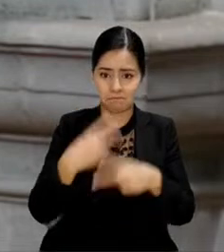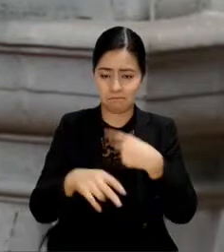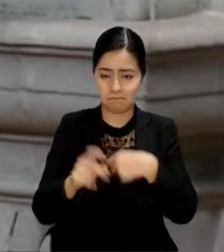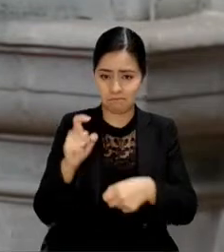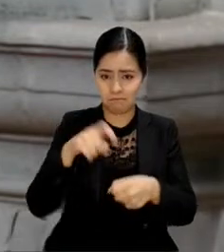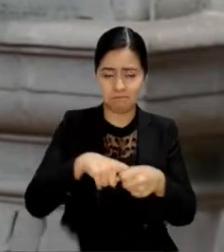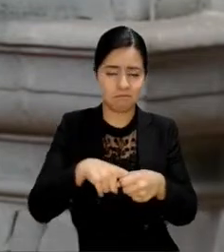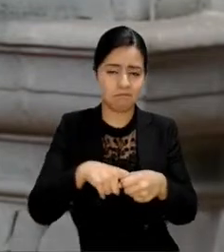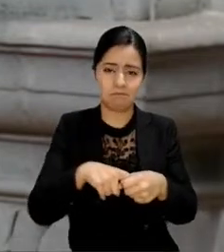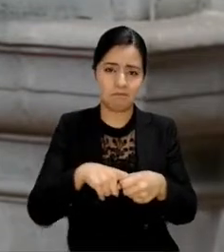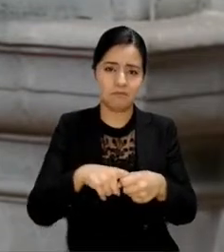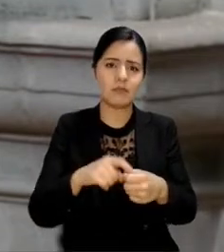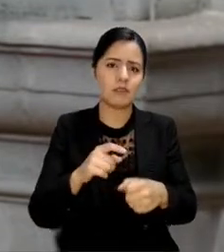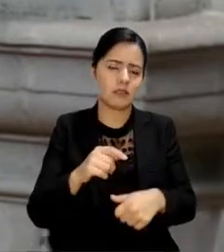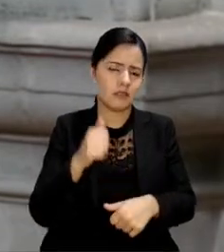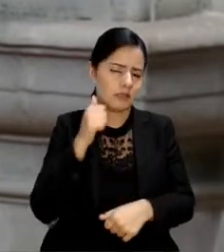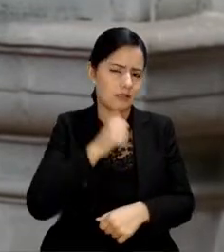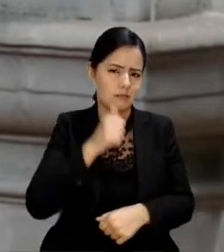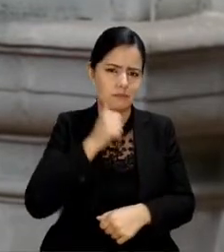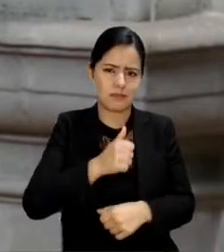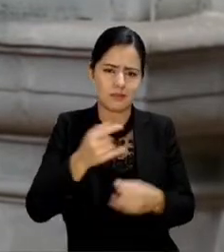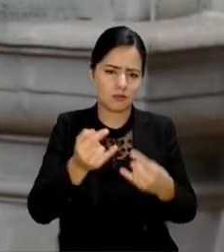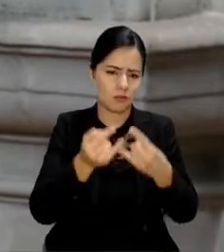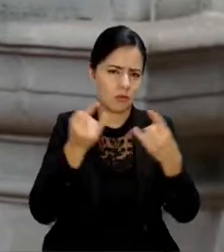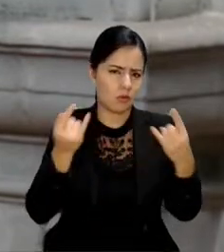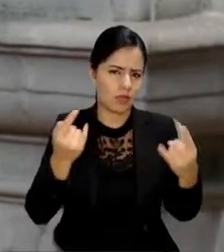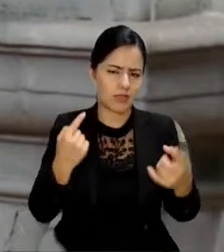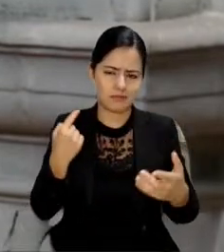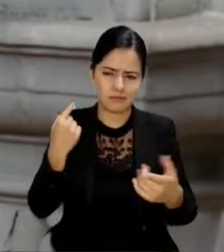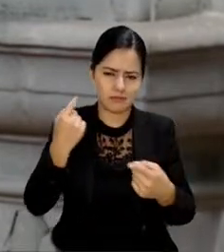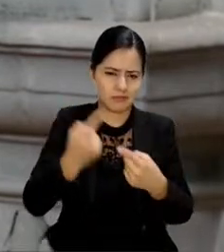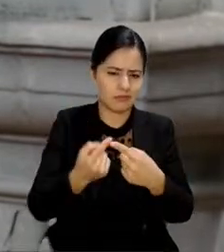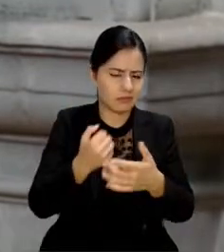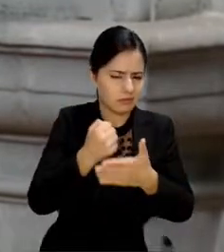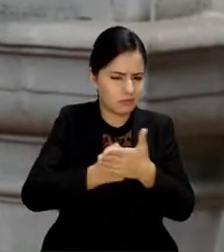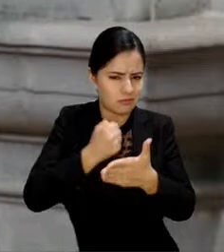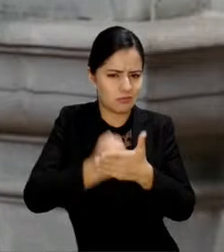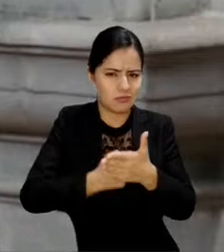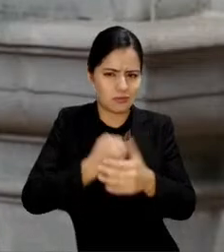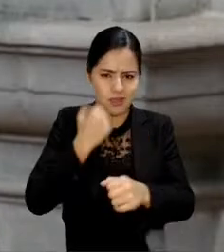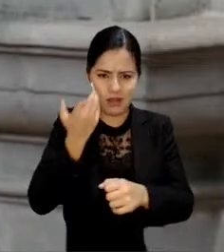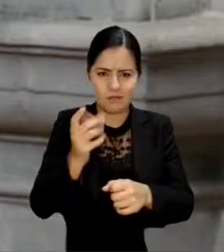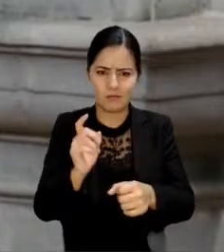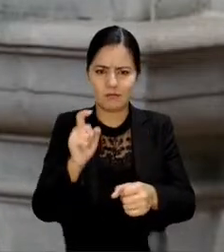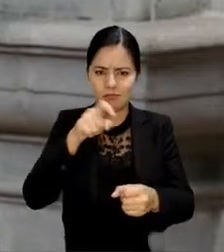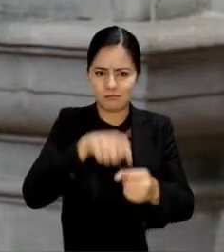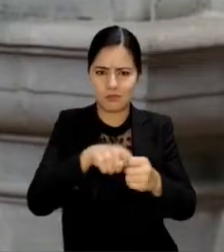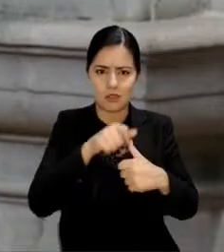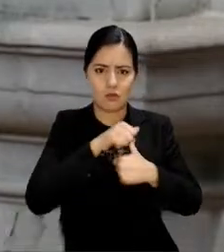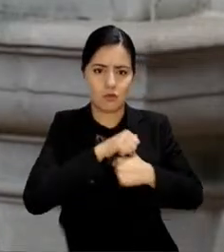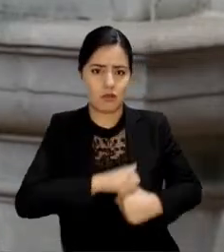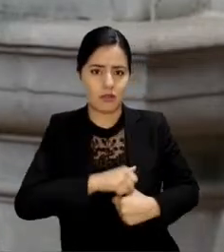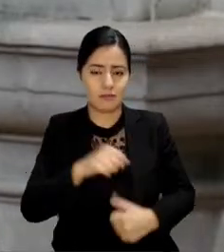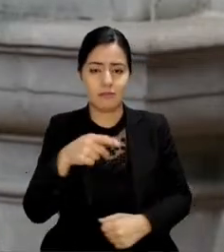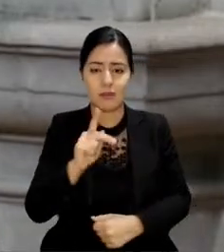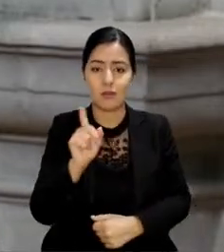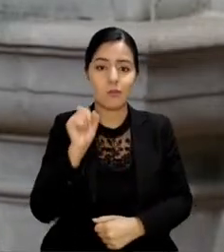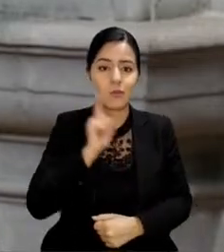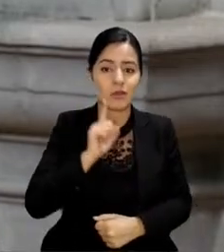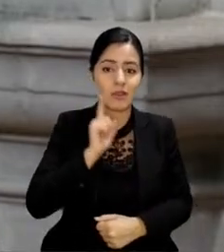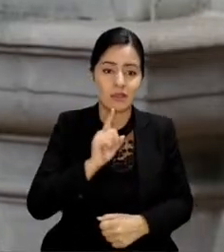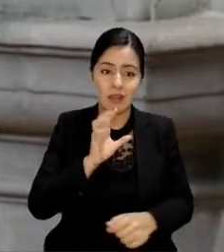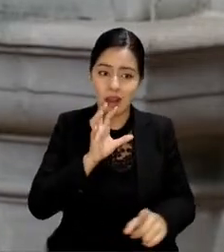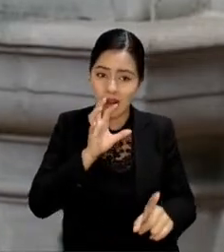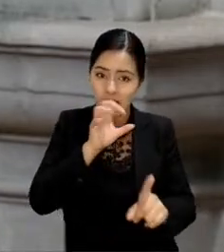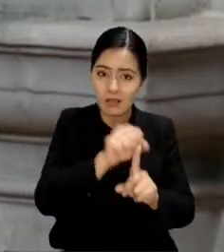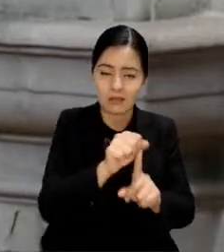de la historia hemos buscado ser parte de la toma de decisiones en la esfera pública y política de cada Estado, las mujeres aún